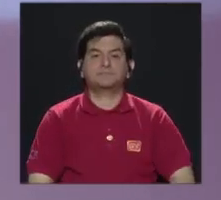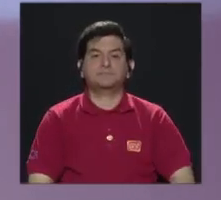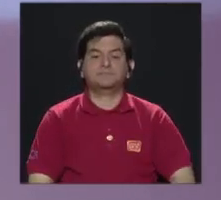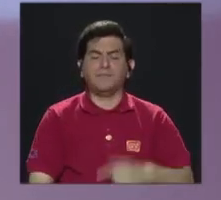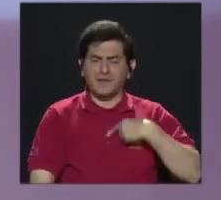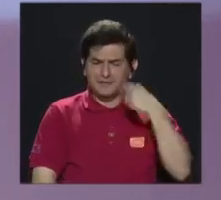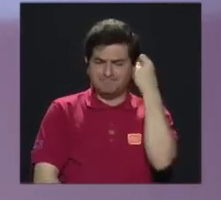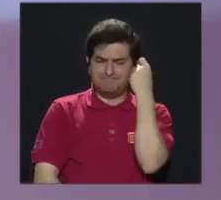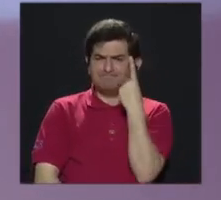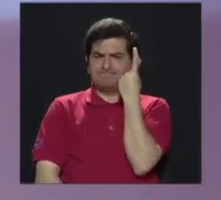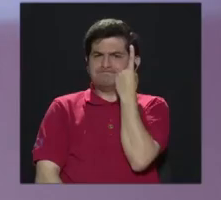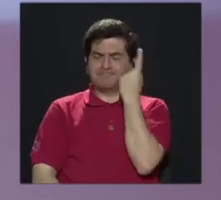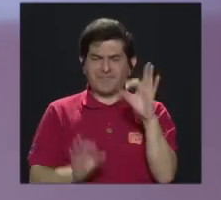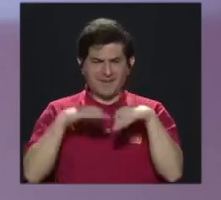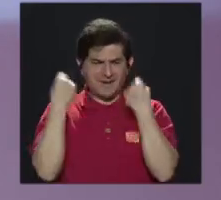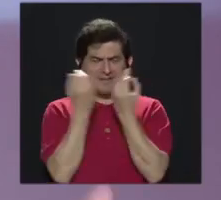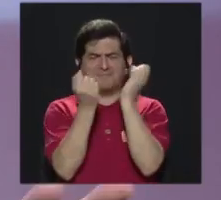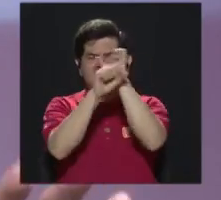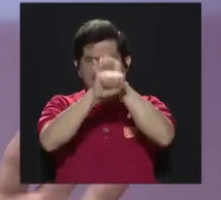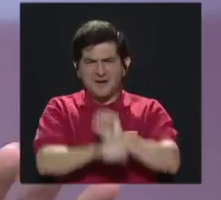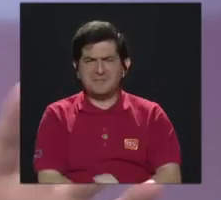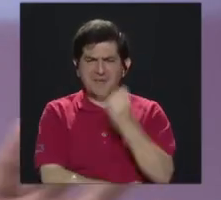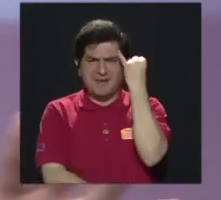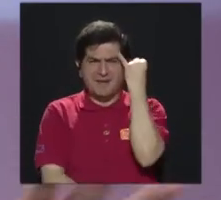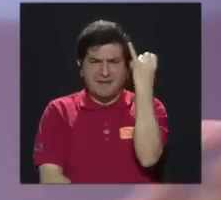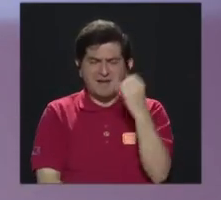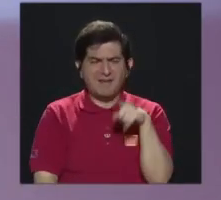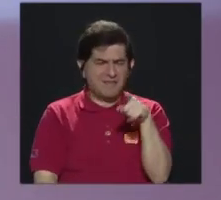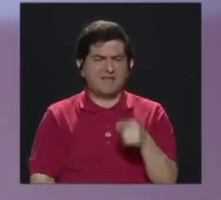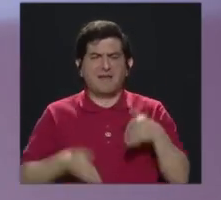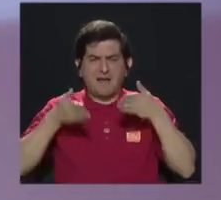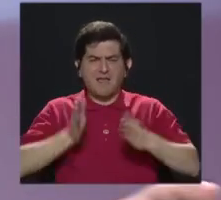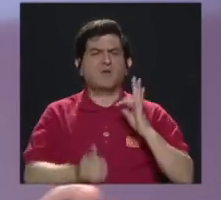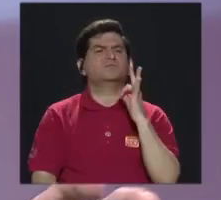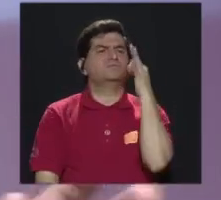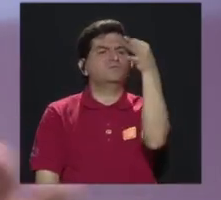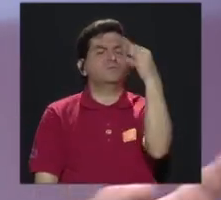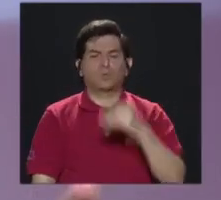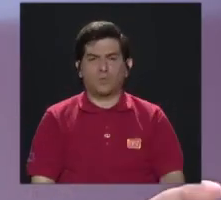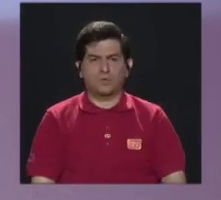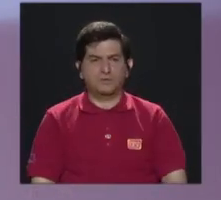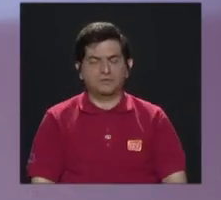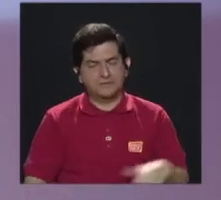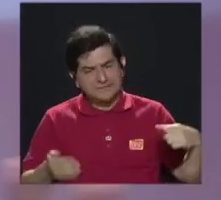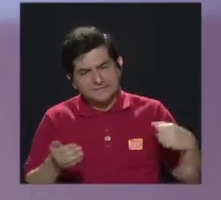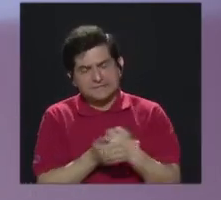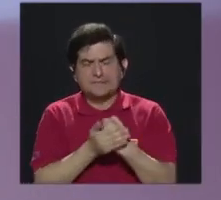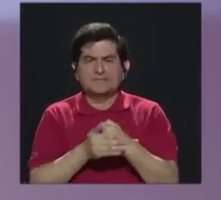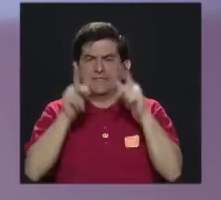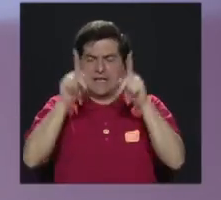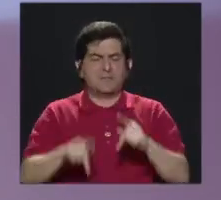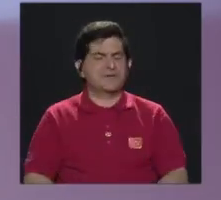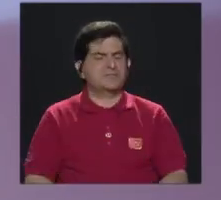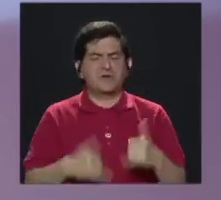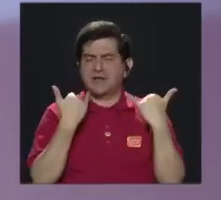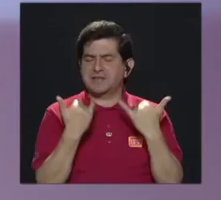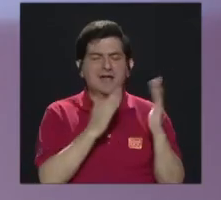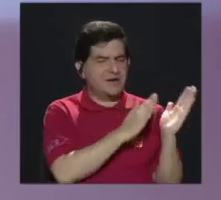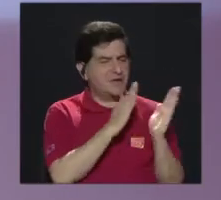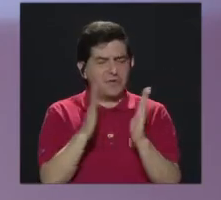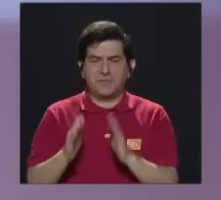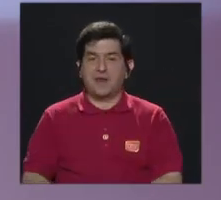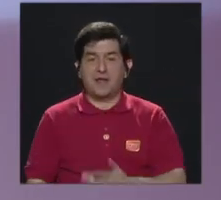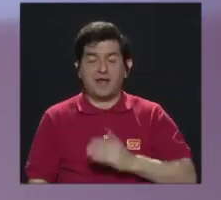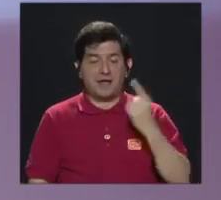Digamos, yo entiendo que las familias conservadoras tienen una idea de lo que van a hacer sus hijos a futuro. Lamentablemente nadie viene con un plan hecho, o sea, a todos nos toca